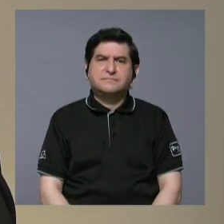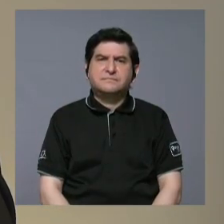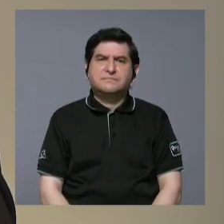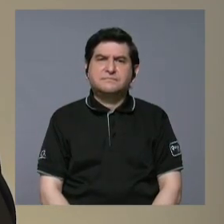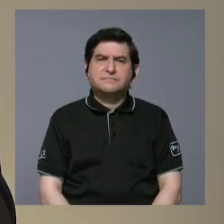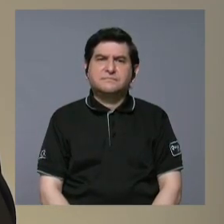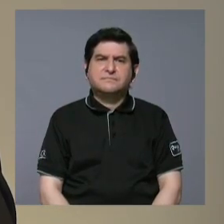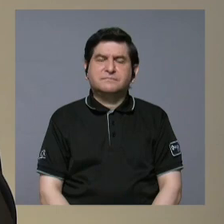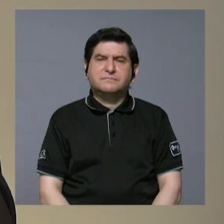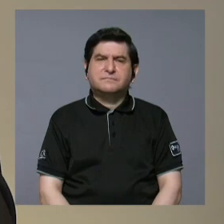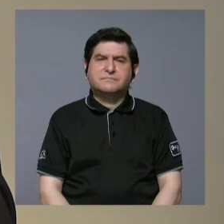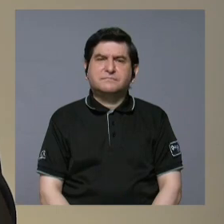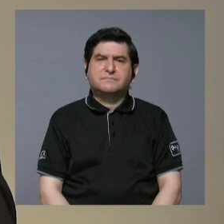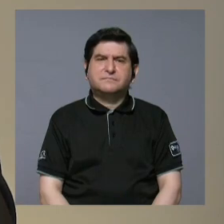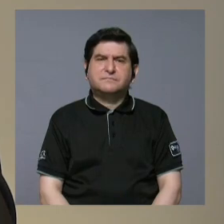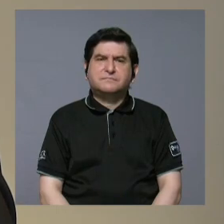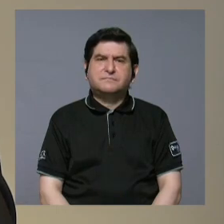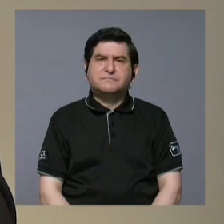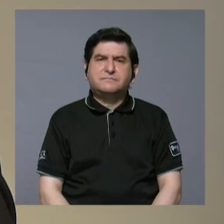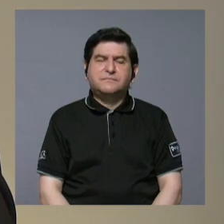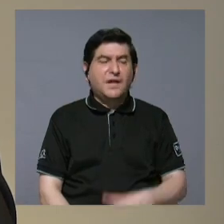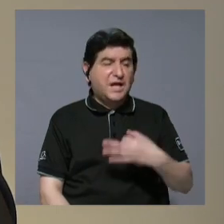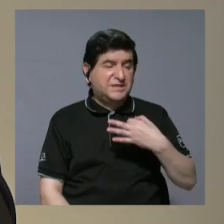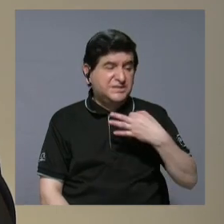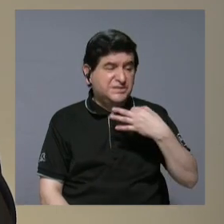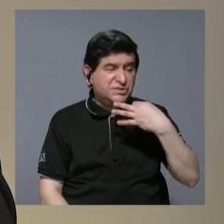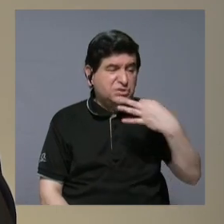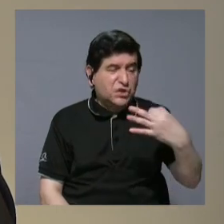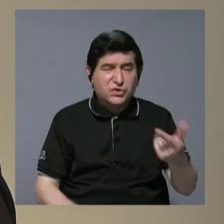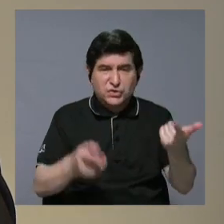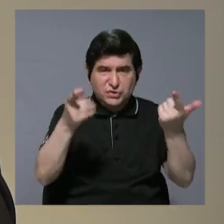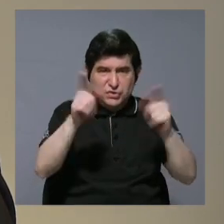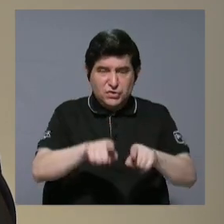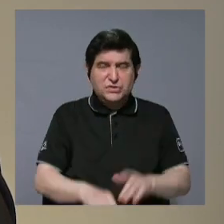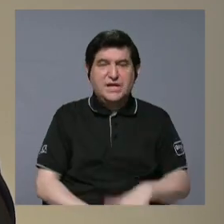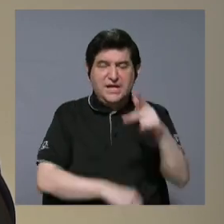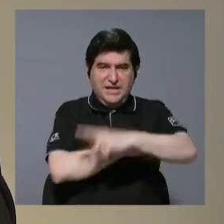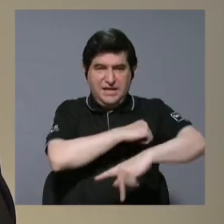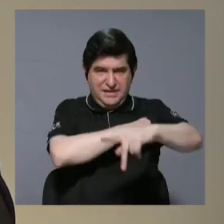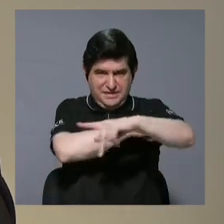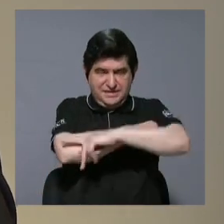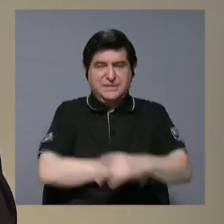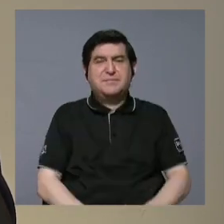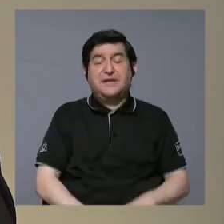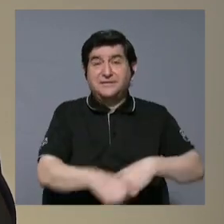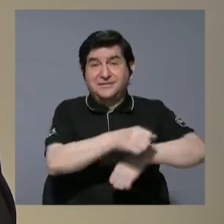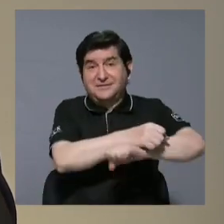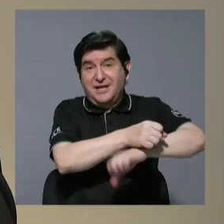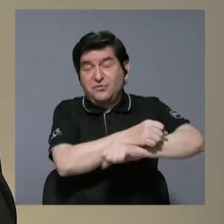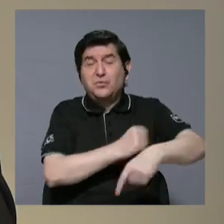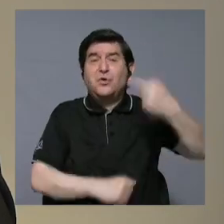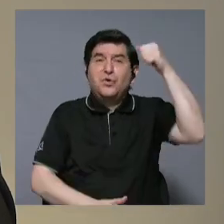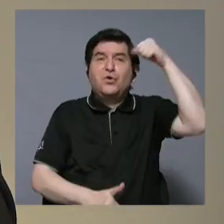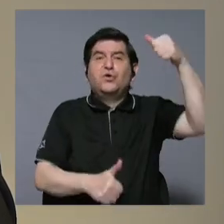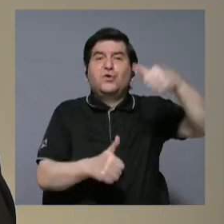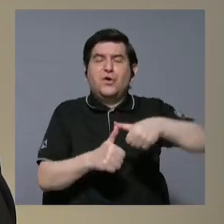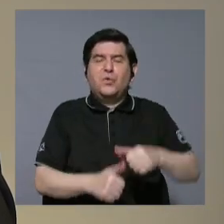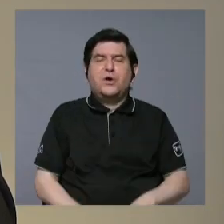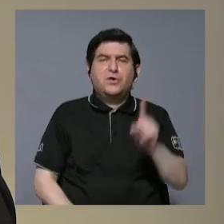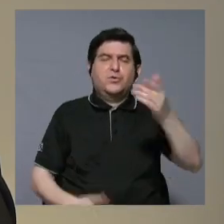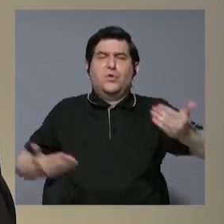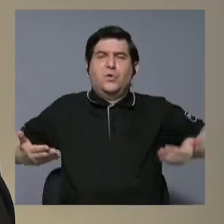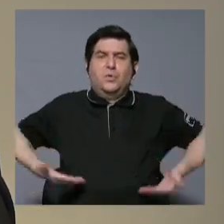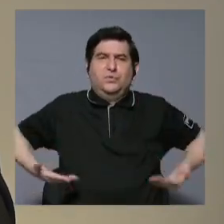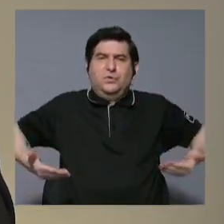que es muy de todos los días, que es un poco, por lo menos en este país, que es el fútbol. Me acuerdo cuando un entrenador